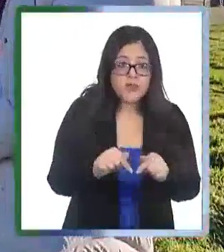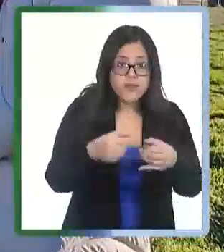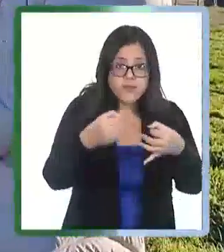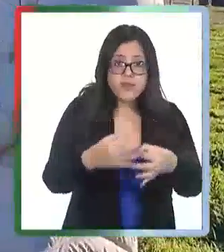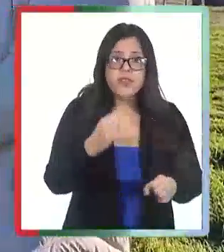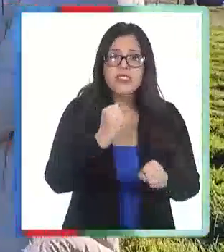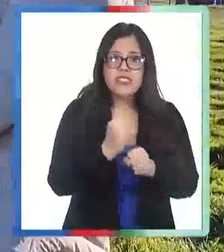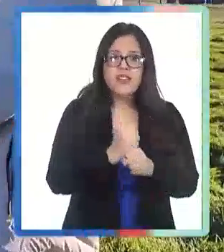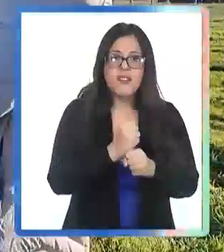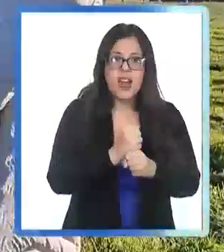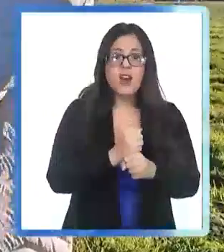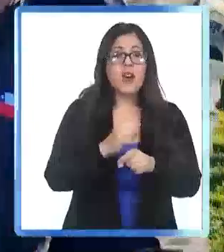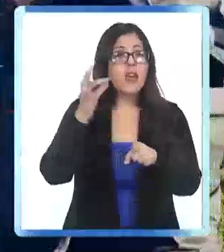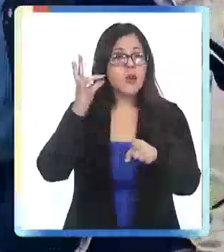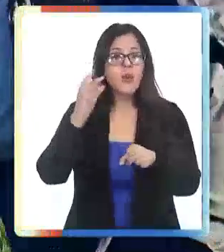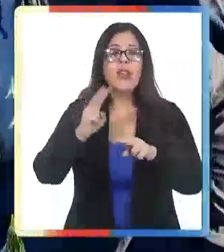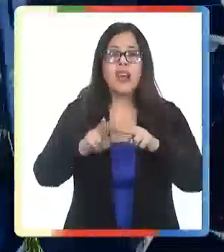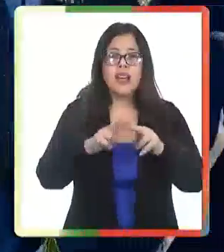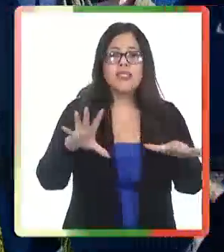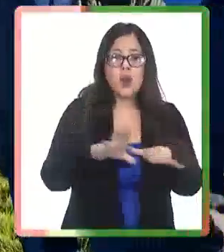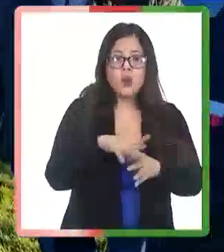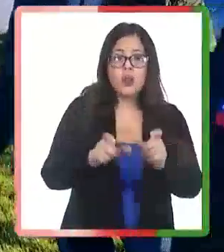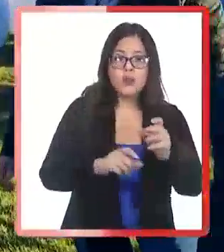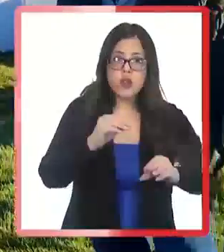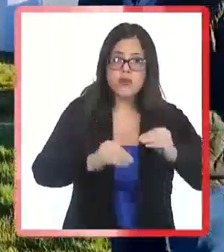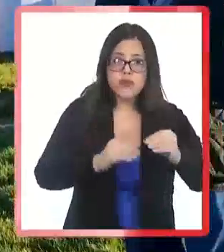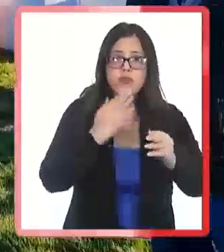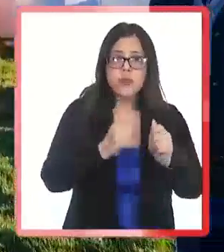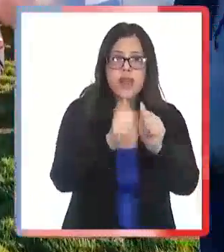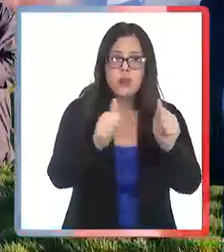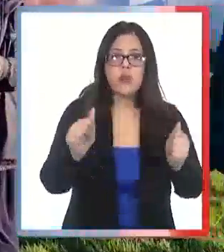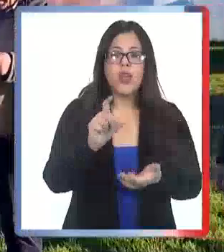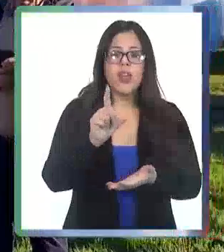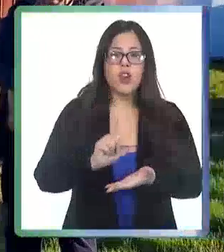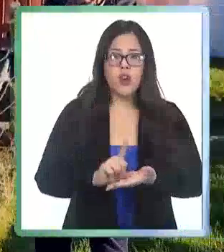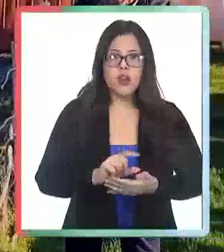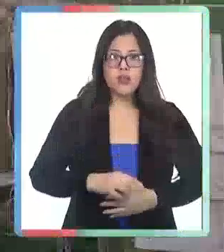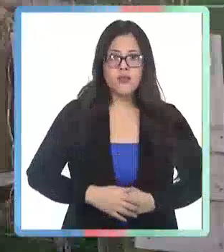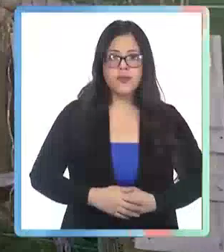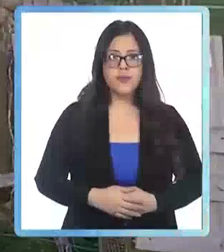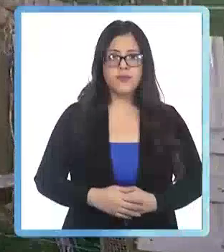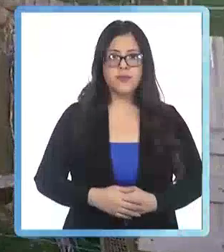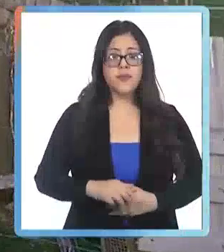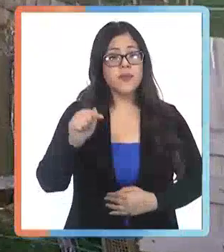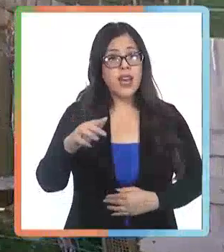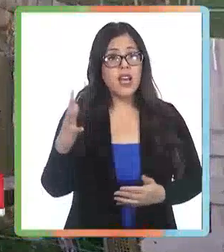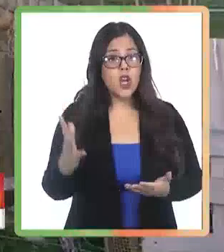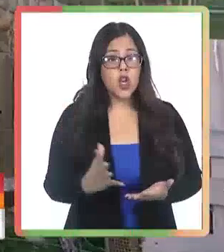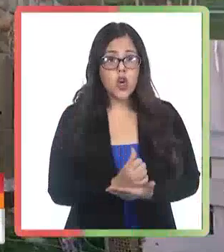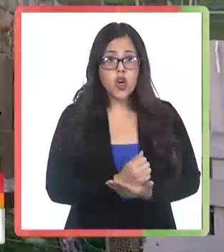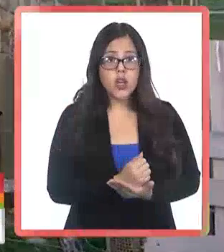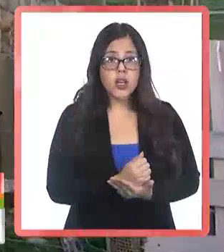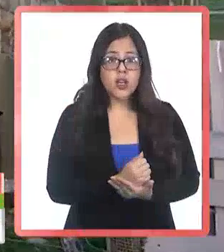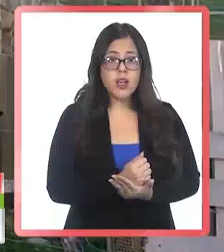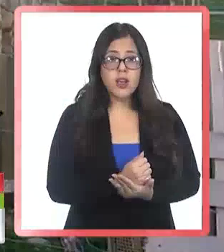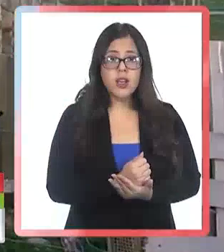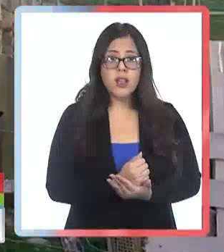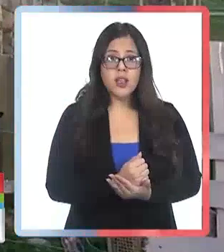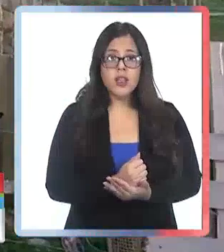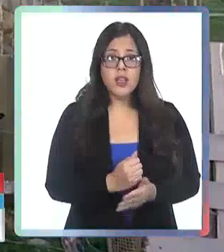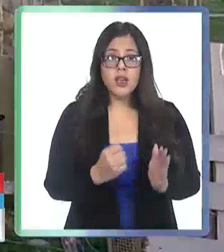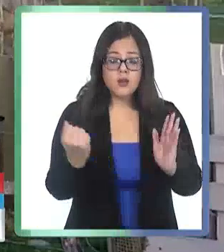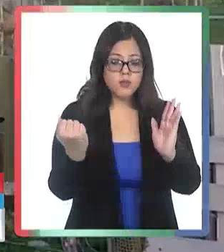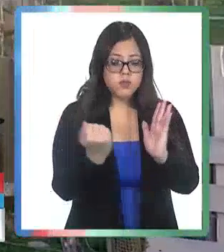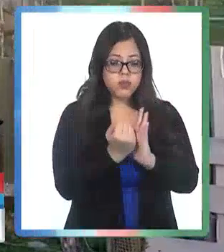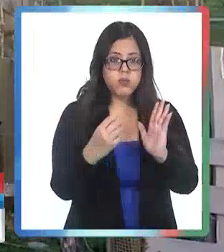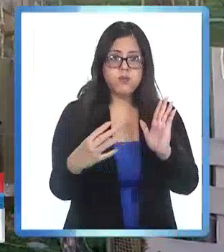son parte del trabajo que INEA realiza junto a sus productores y autoridades locales. Pudieron lograr llegar a un